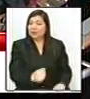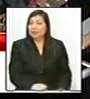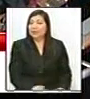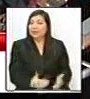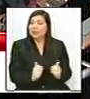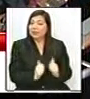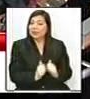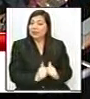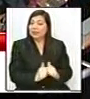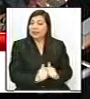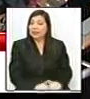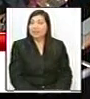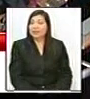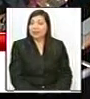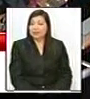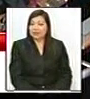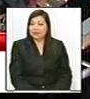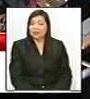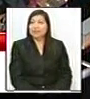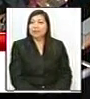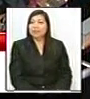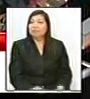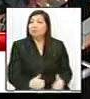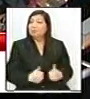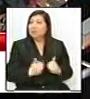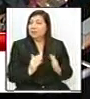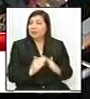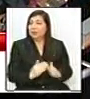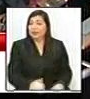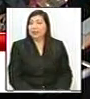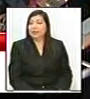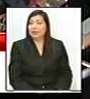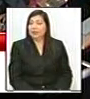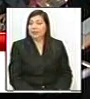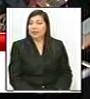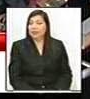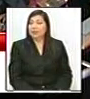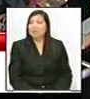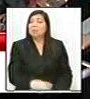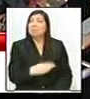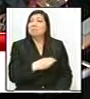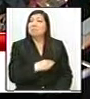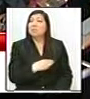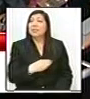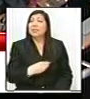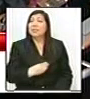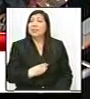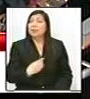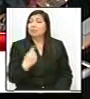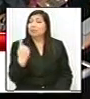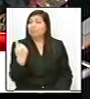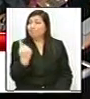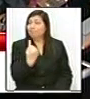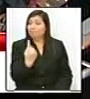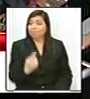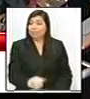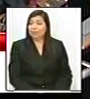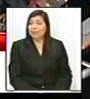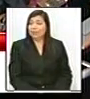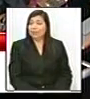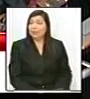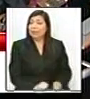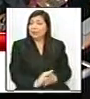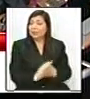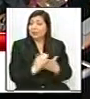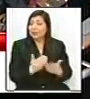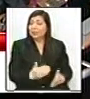le acompañan al señor ministro de Vivienda, Javier Piqué. Ministro, primero, para